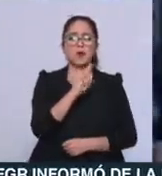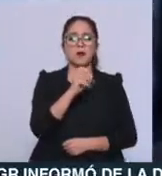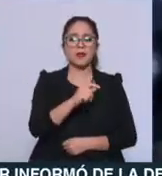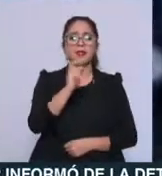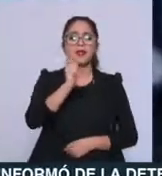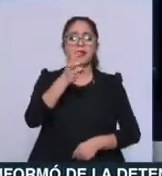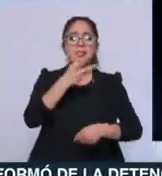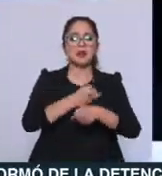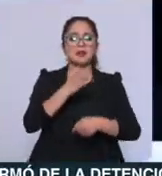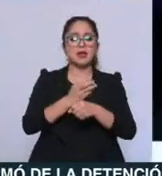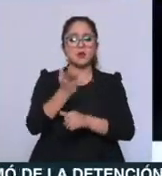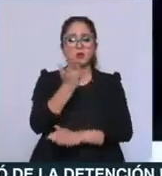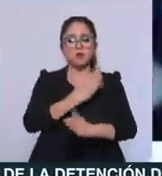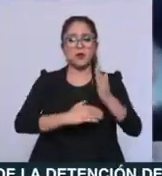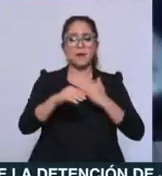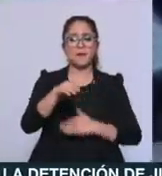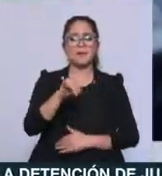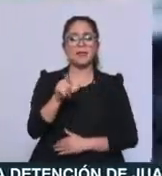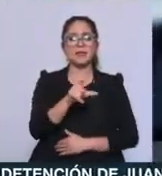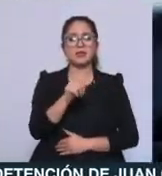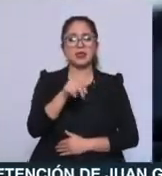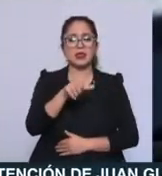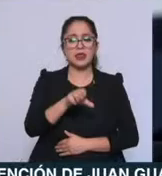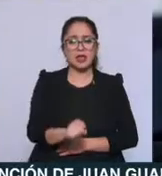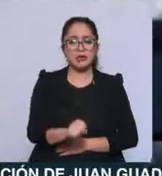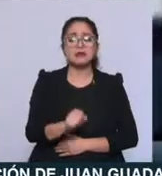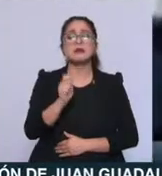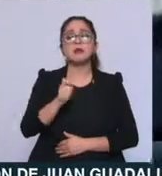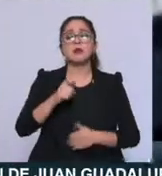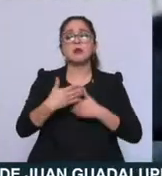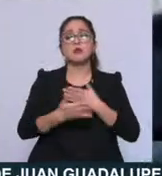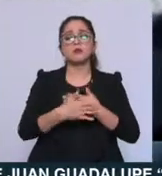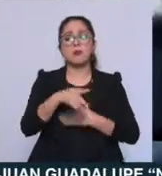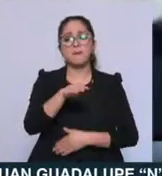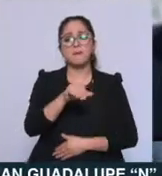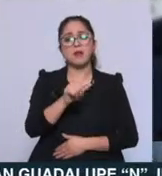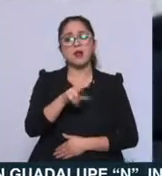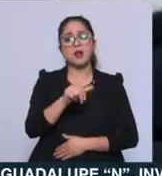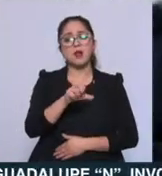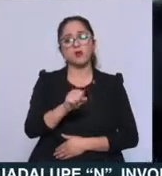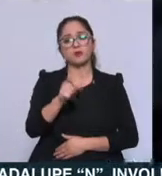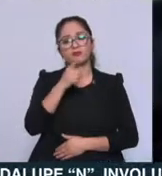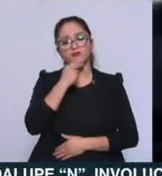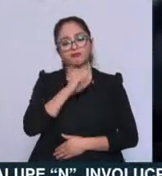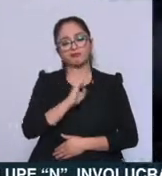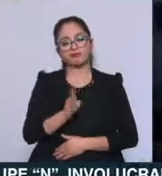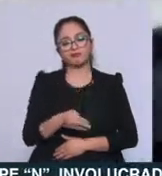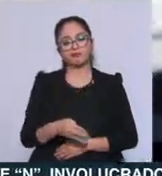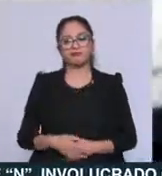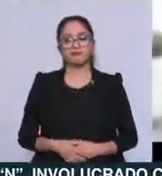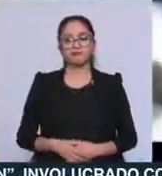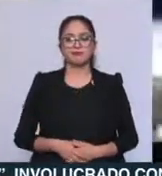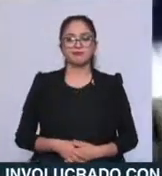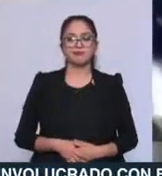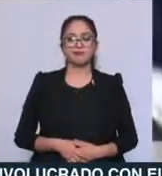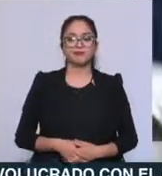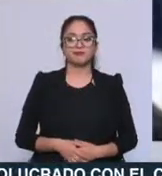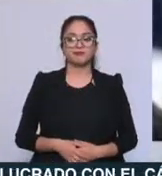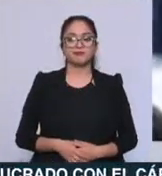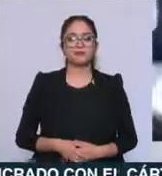de un combate de artes marciales mixtas en Rémulos Fight Night disputado en Manaus. Jesús Arias, 21 Noticias.